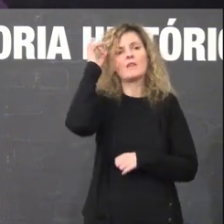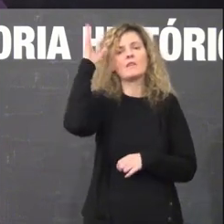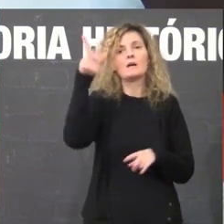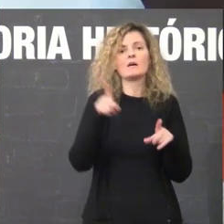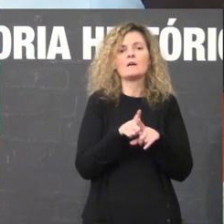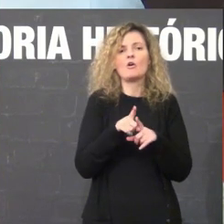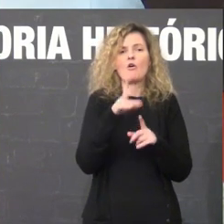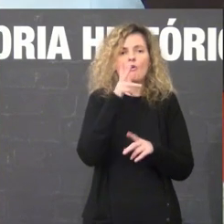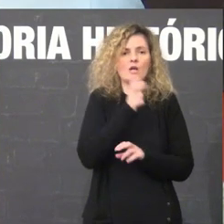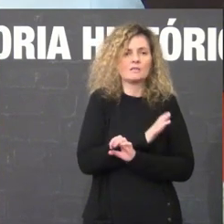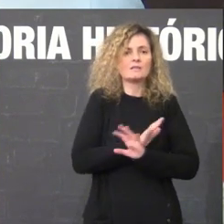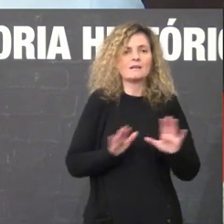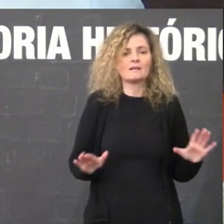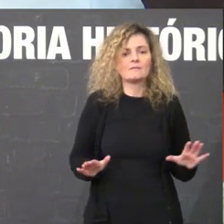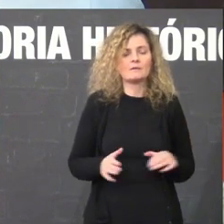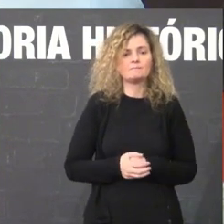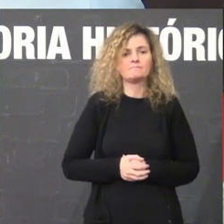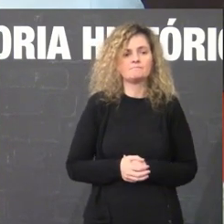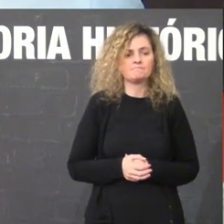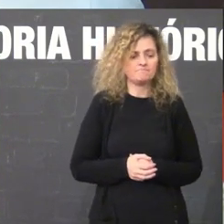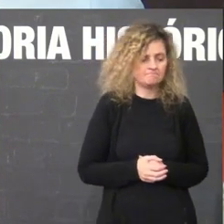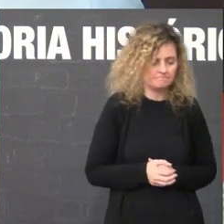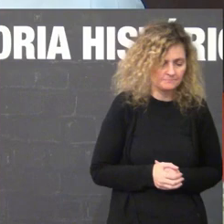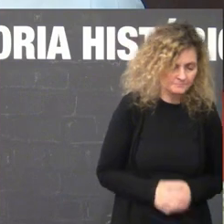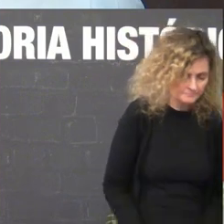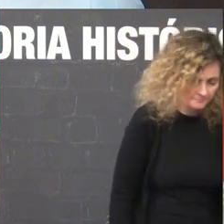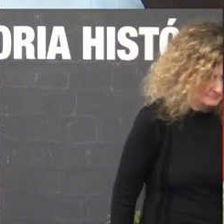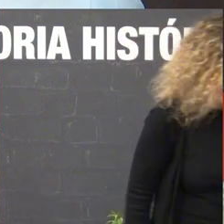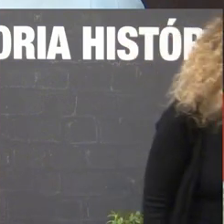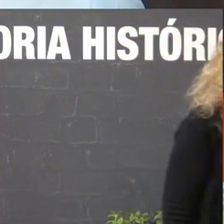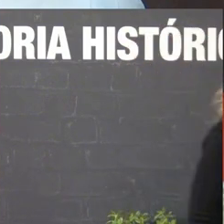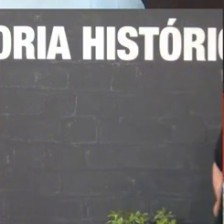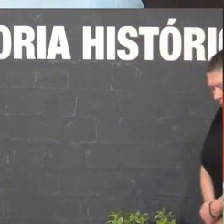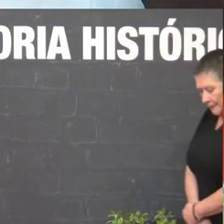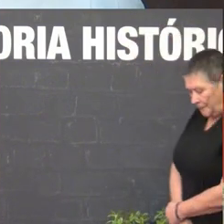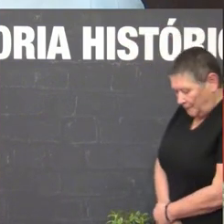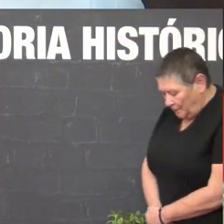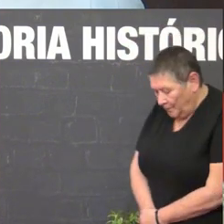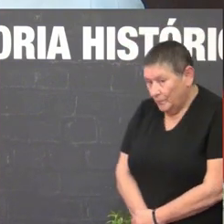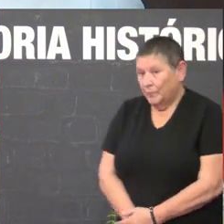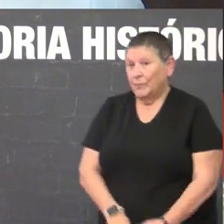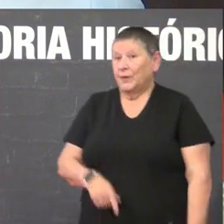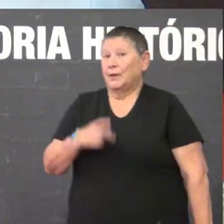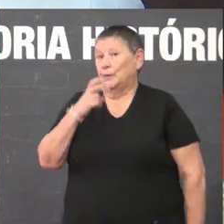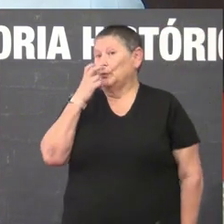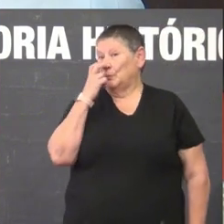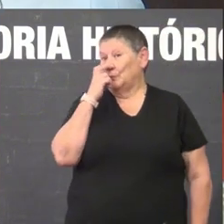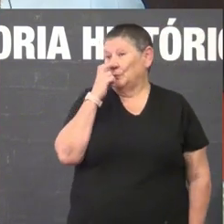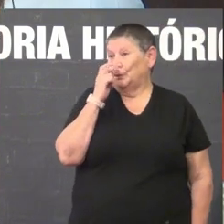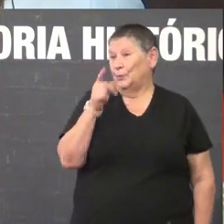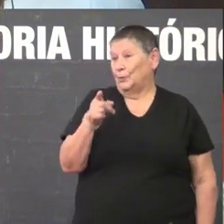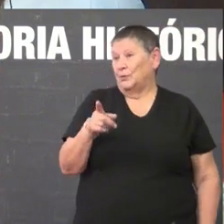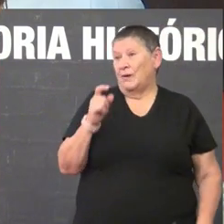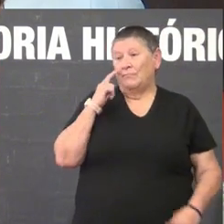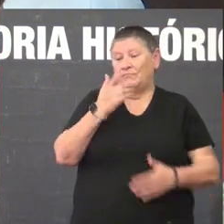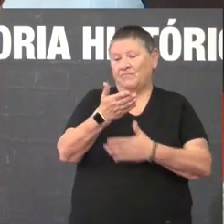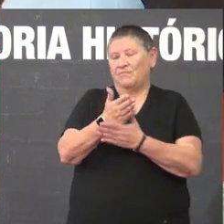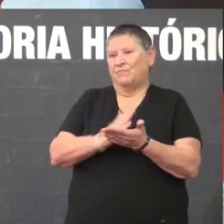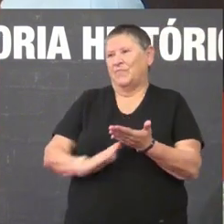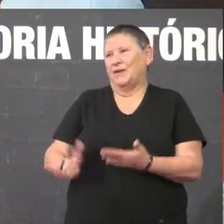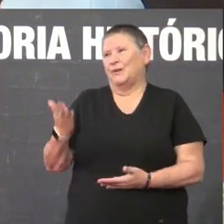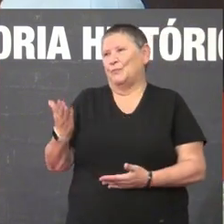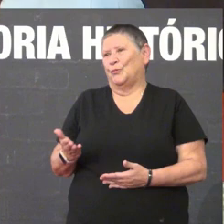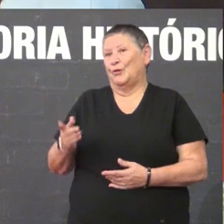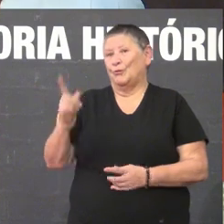terribles no es muy curioso es bueno creo que hay alguna parte importante de